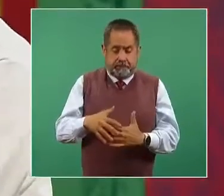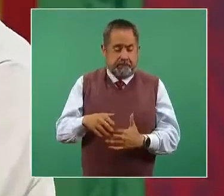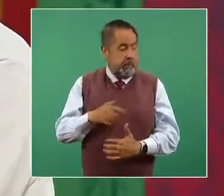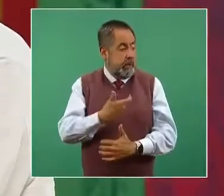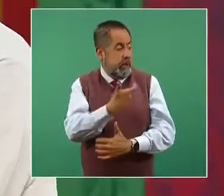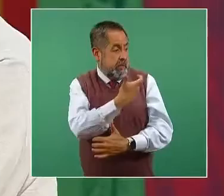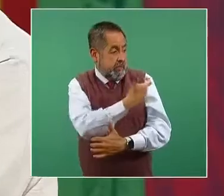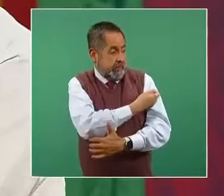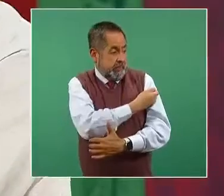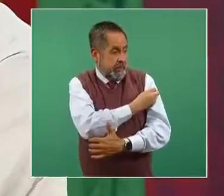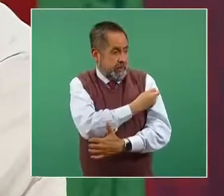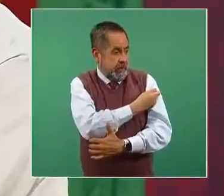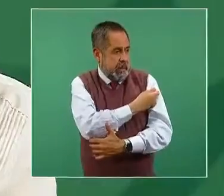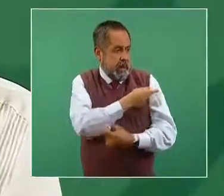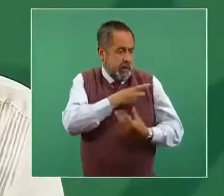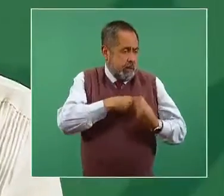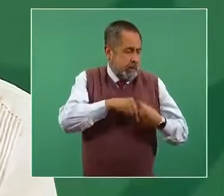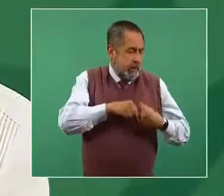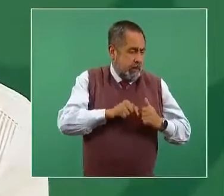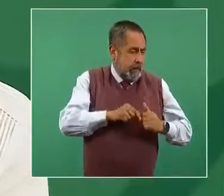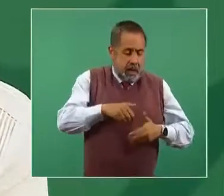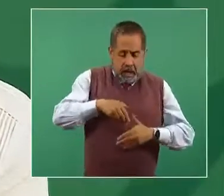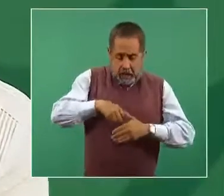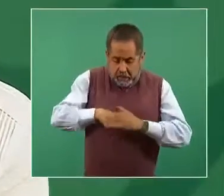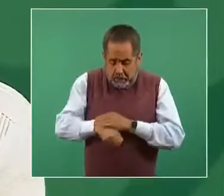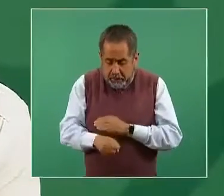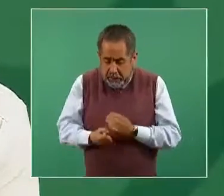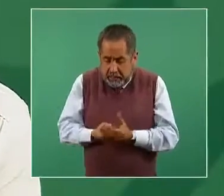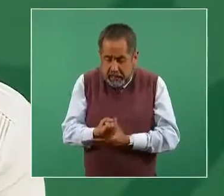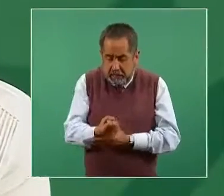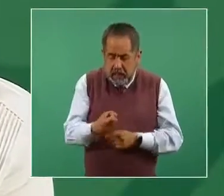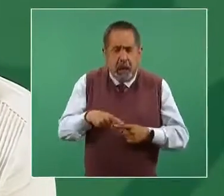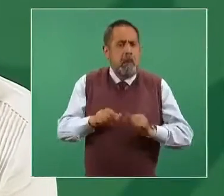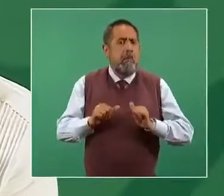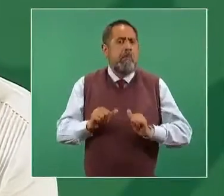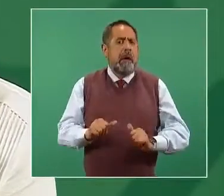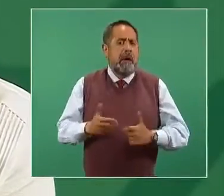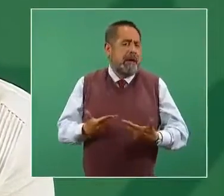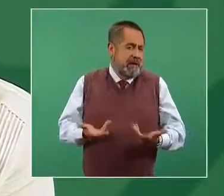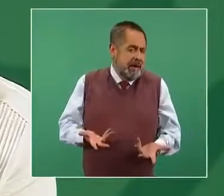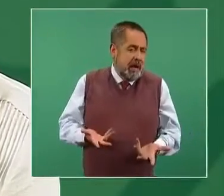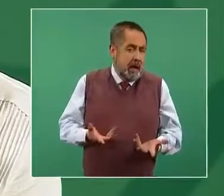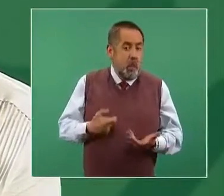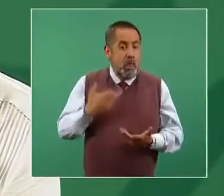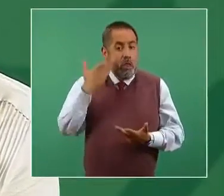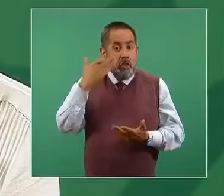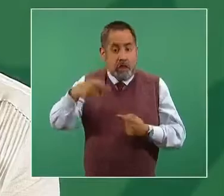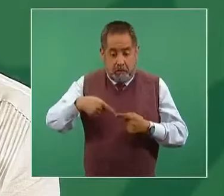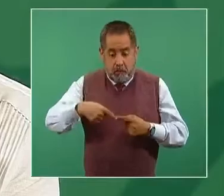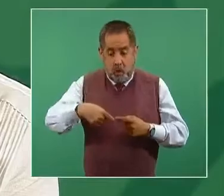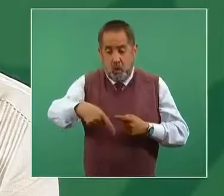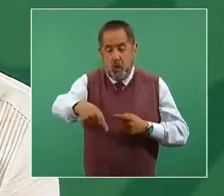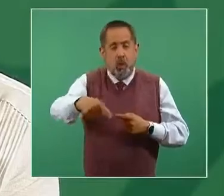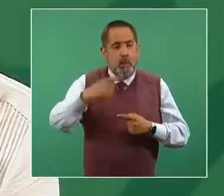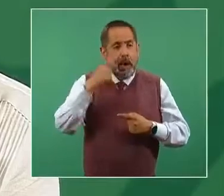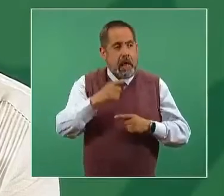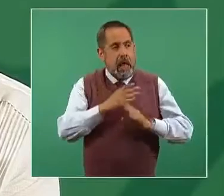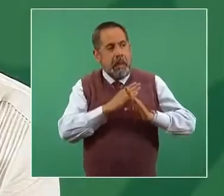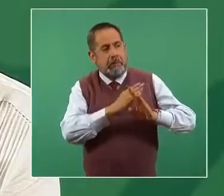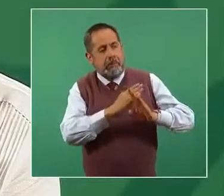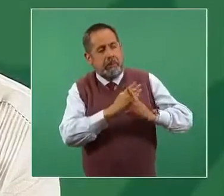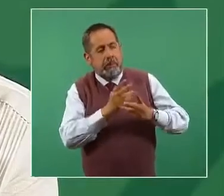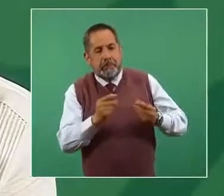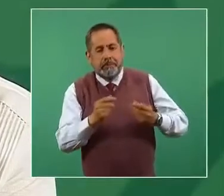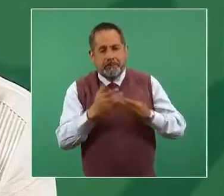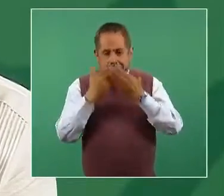niños, productos de ellas, nazcan con anticuerpos. Ahora, ¿cuánto va a durar esos anticuerpos? No se conoce específicamente para